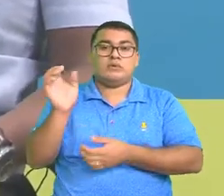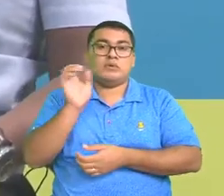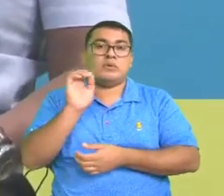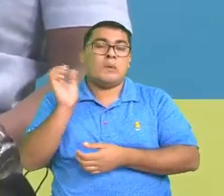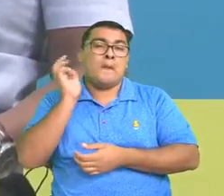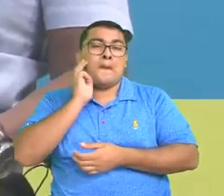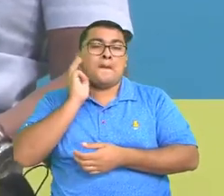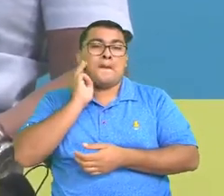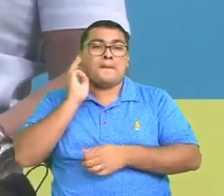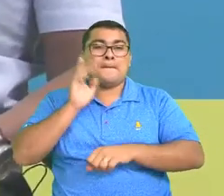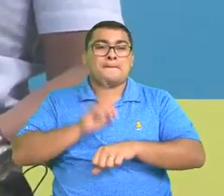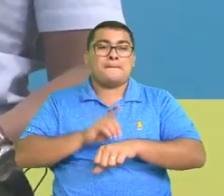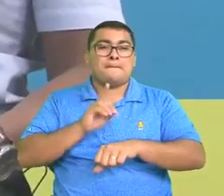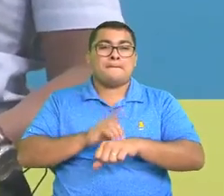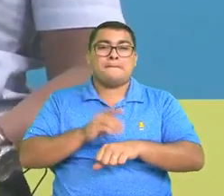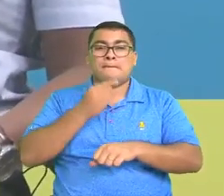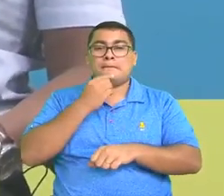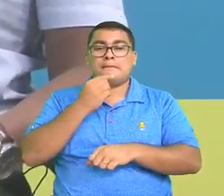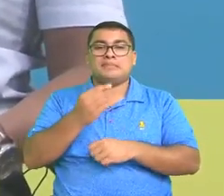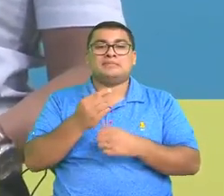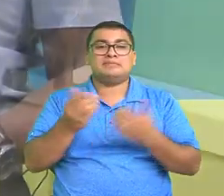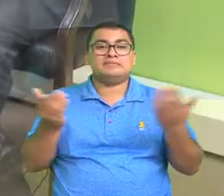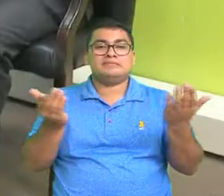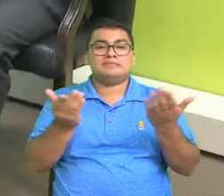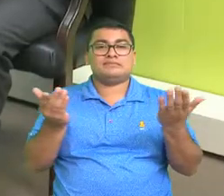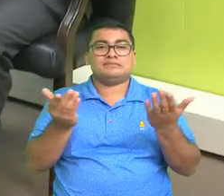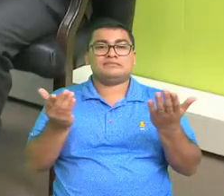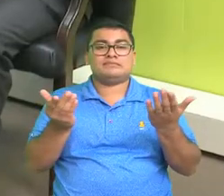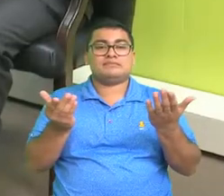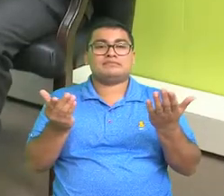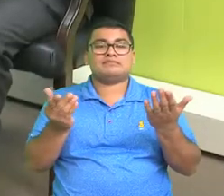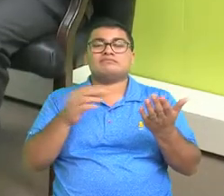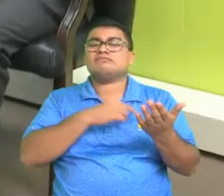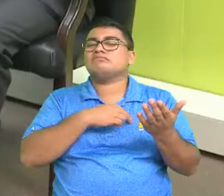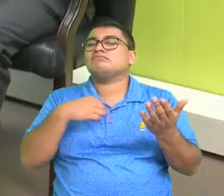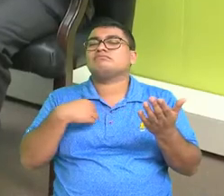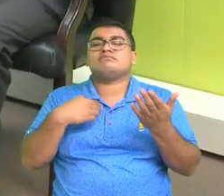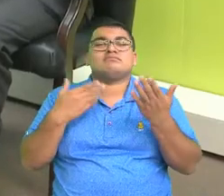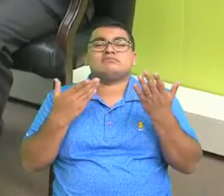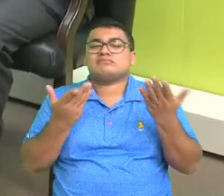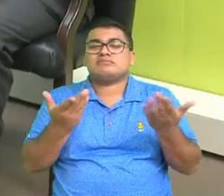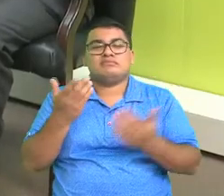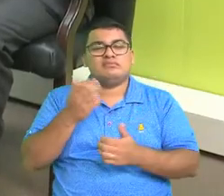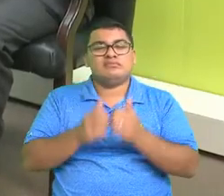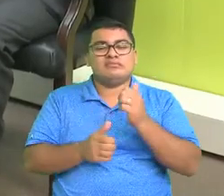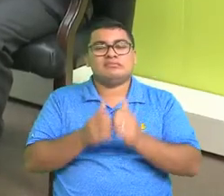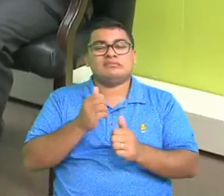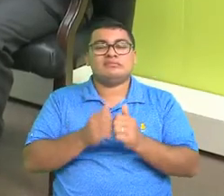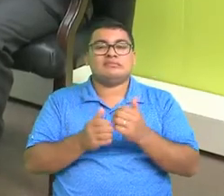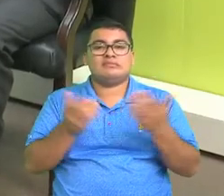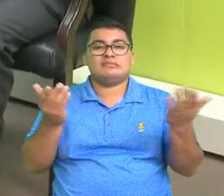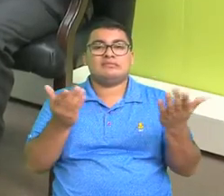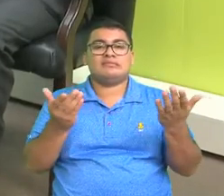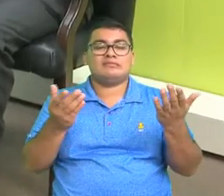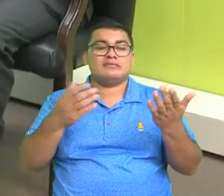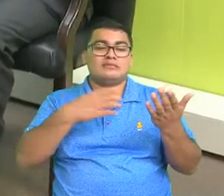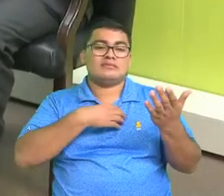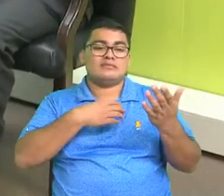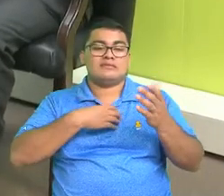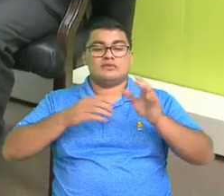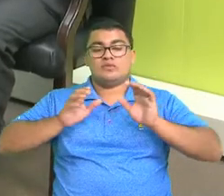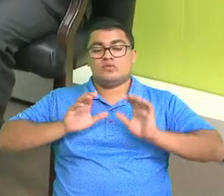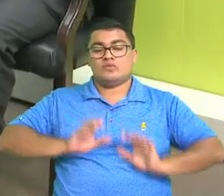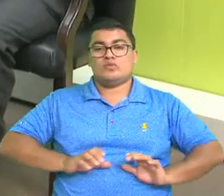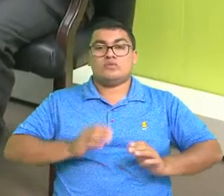al médico cuando el niño es intolerante a la lactosa? ¿Qué puede derivar, qué puede afectar en el organismo de este bebé